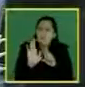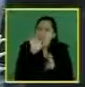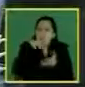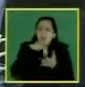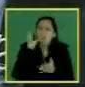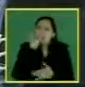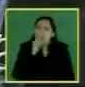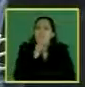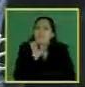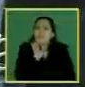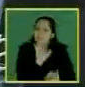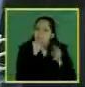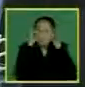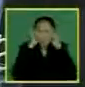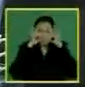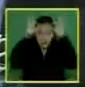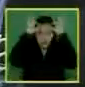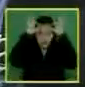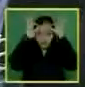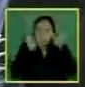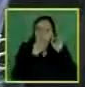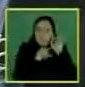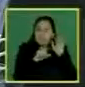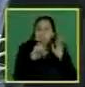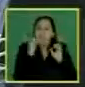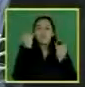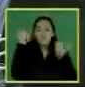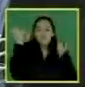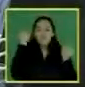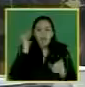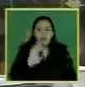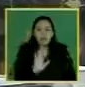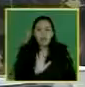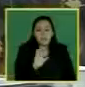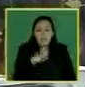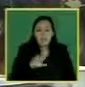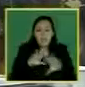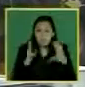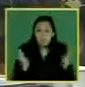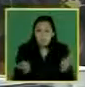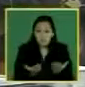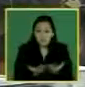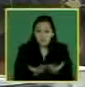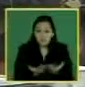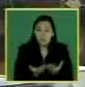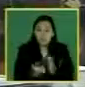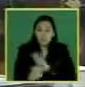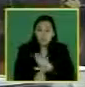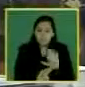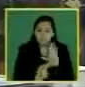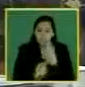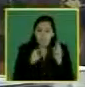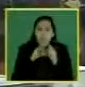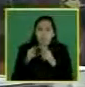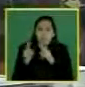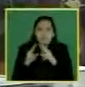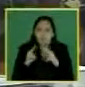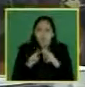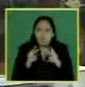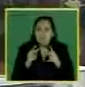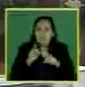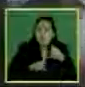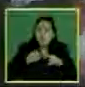Rodríguez. Y después se retoma la idea. En el mundo tiene también vanguardia Simón Rodríguez. No, por supuesto, cada vez